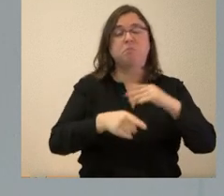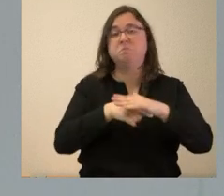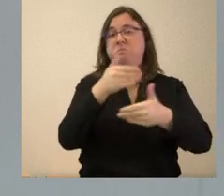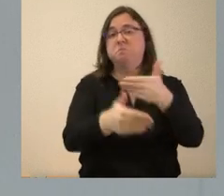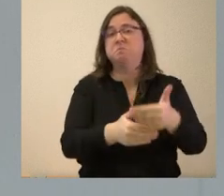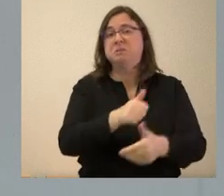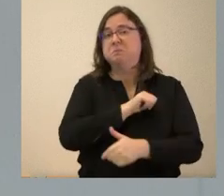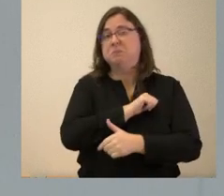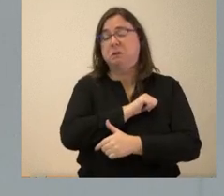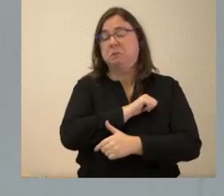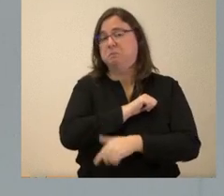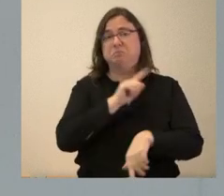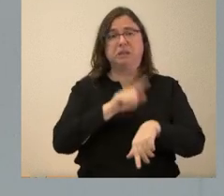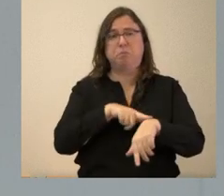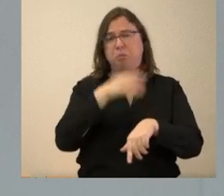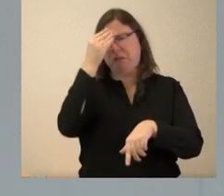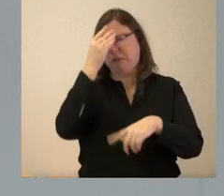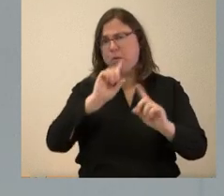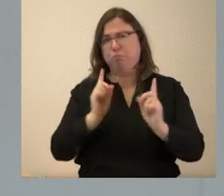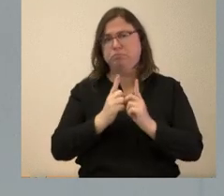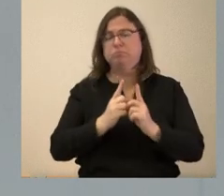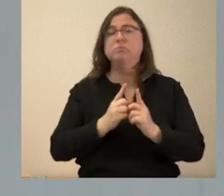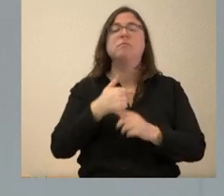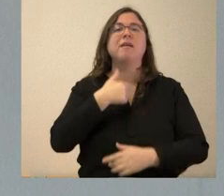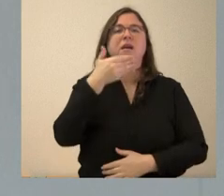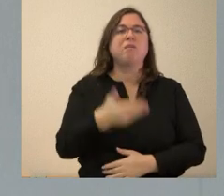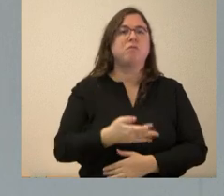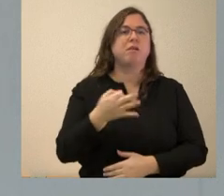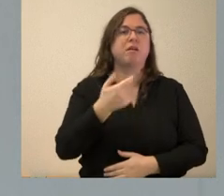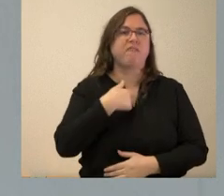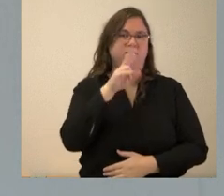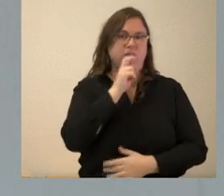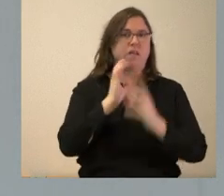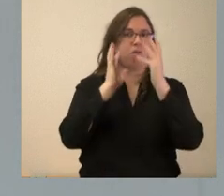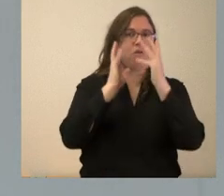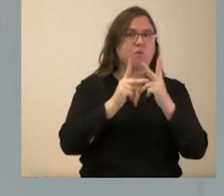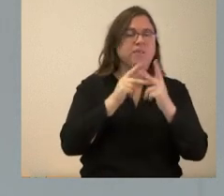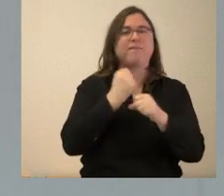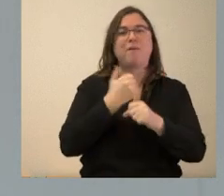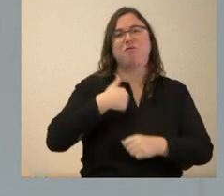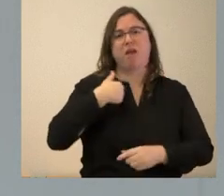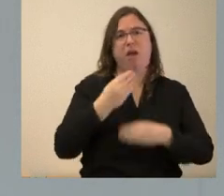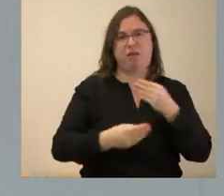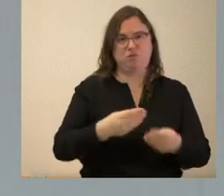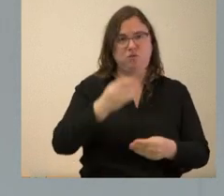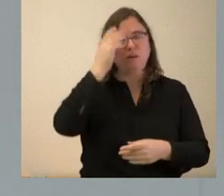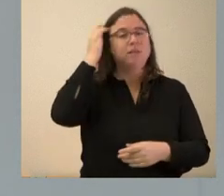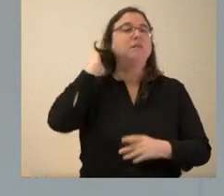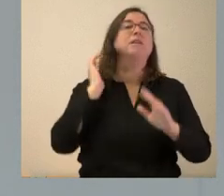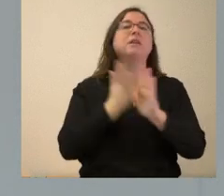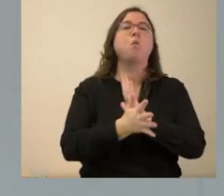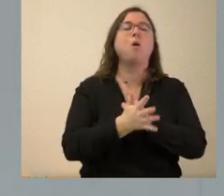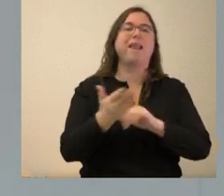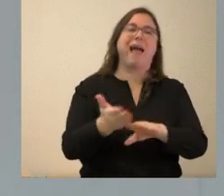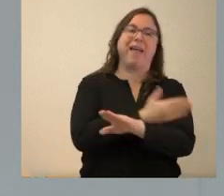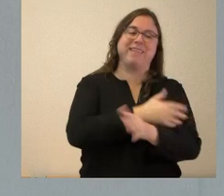sean un plazo realmente breve aquí Lo importante también es que se cuentan Para estos aspectos con un trabajo ya hecho se cuenta con una serie de informes